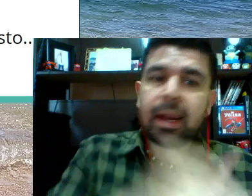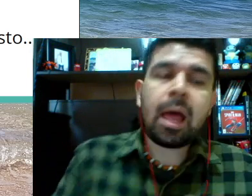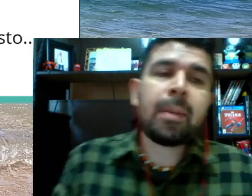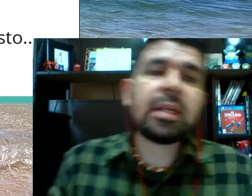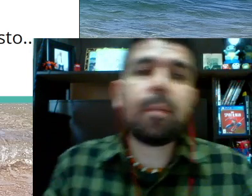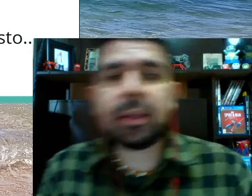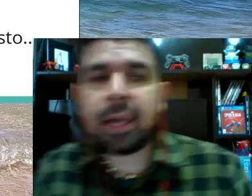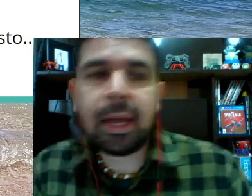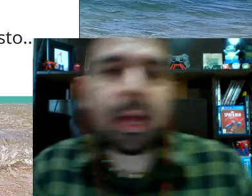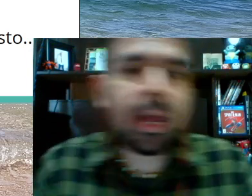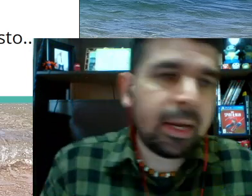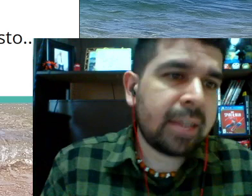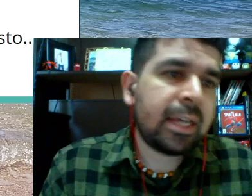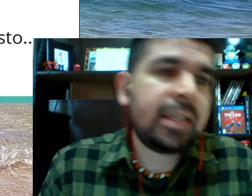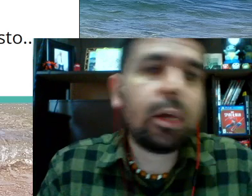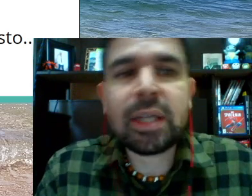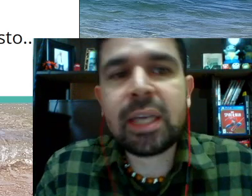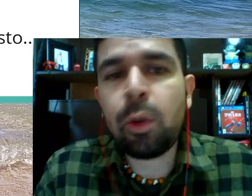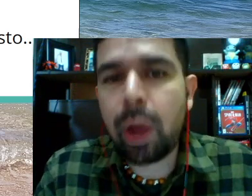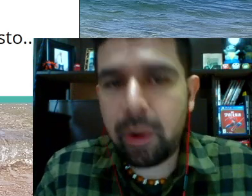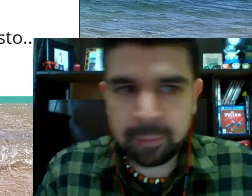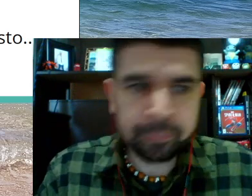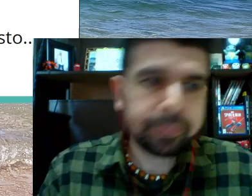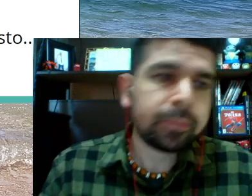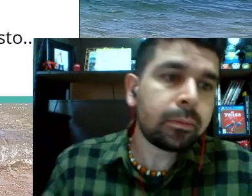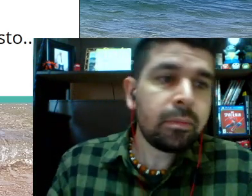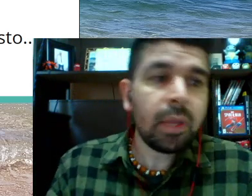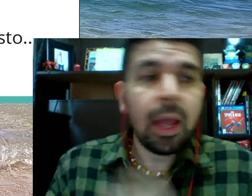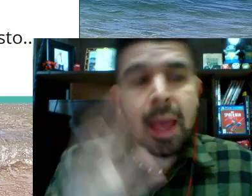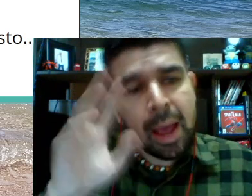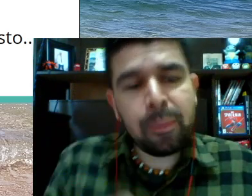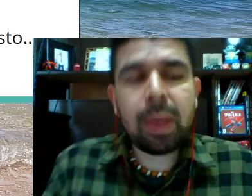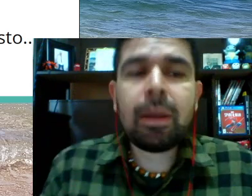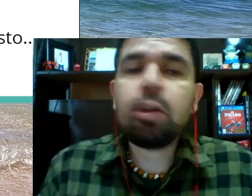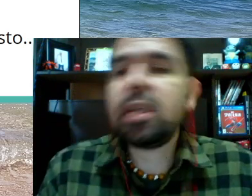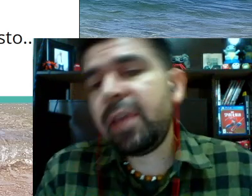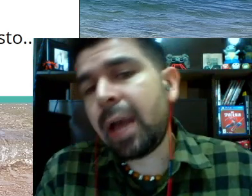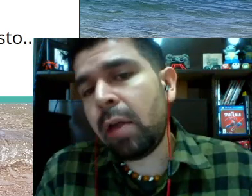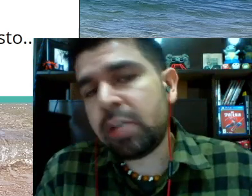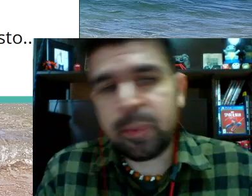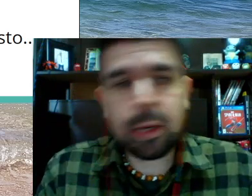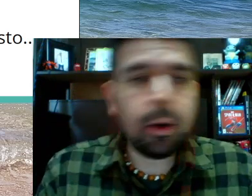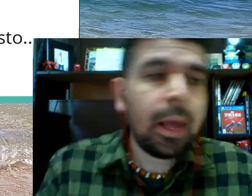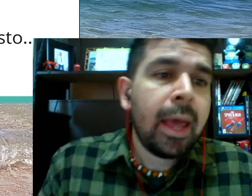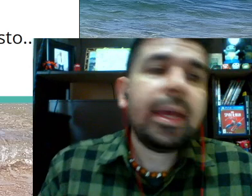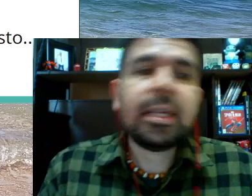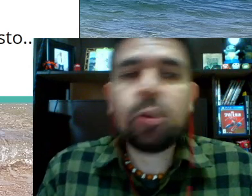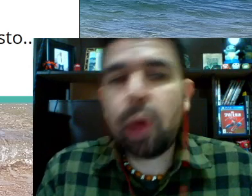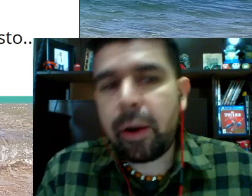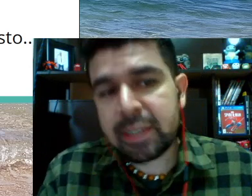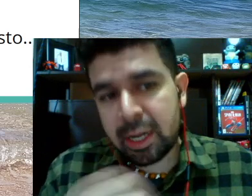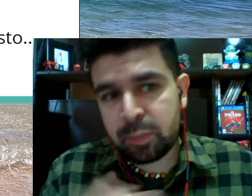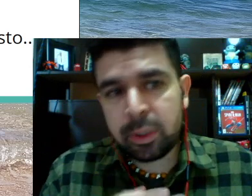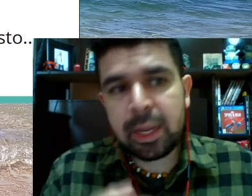leer en además la parte en inglés que dice whats y wedding y ahí pueden ver los significados en español he is